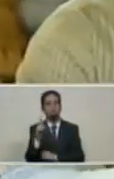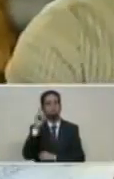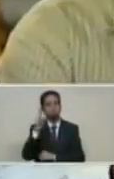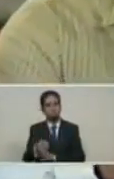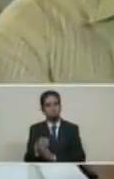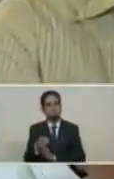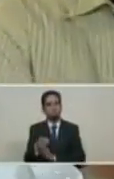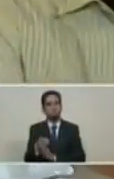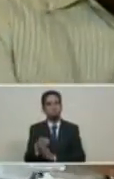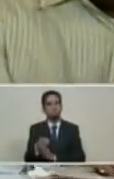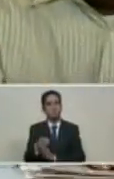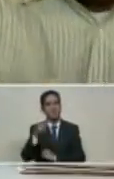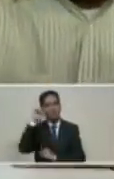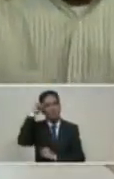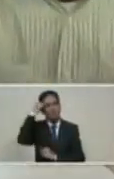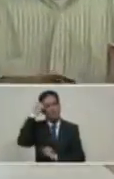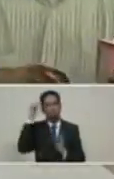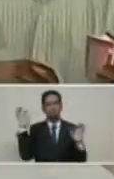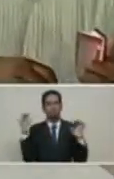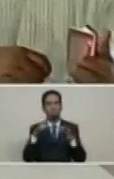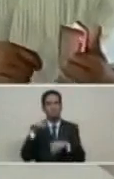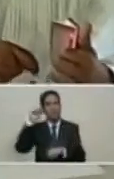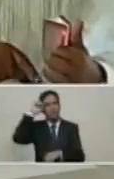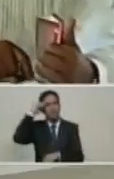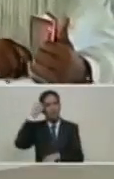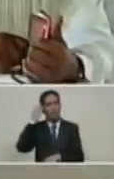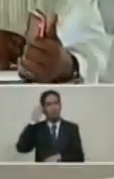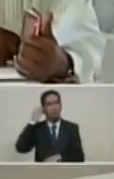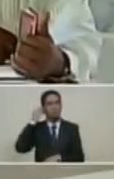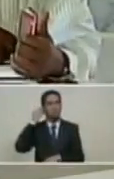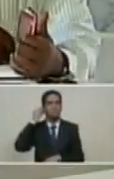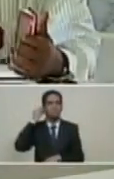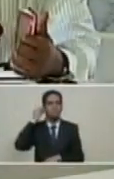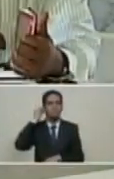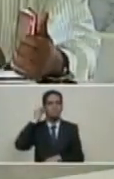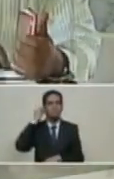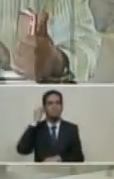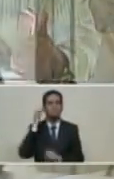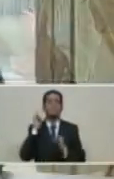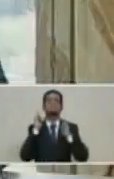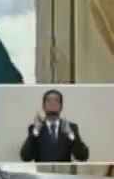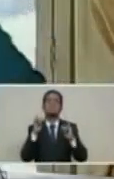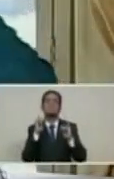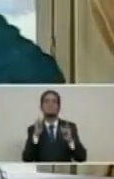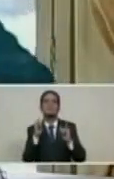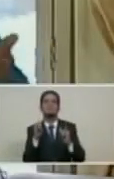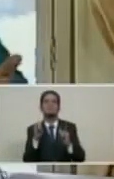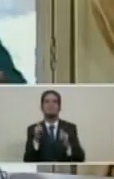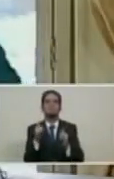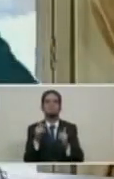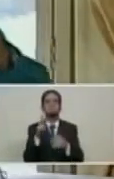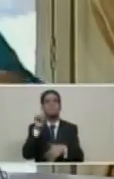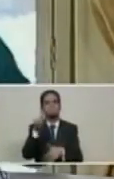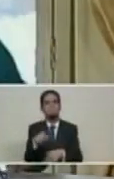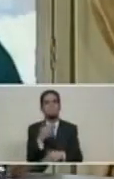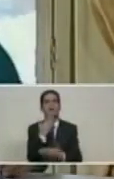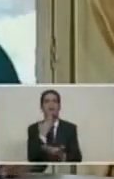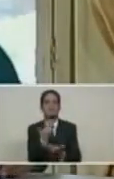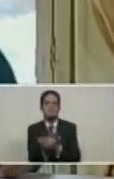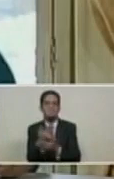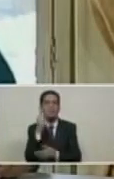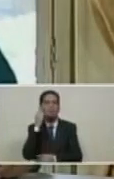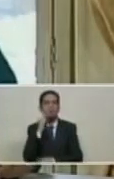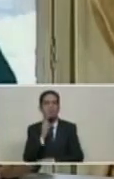esa convocatoria al recuerdo, a la memoria, a la celebración, al agradecimiento a Bolívar,